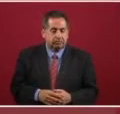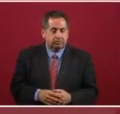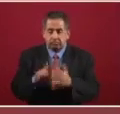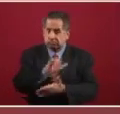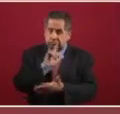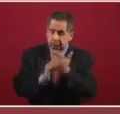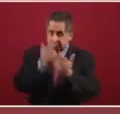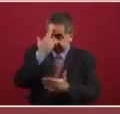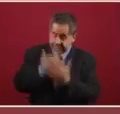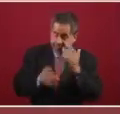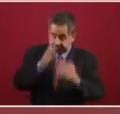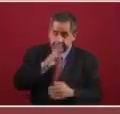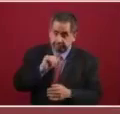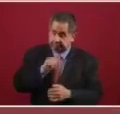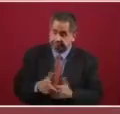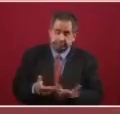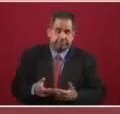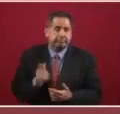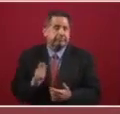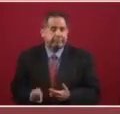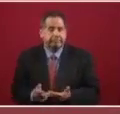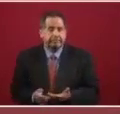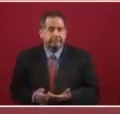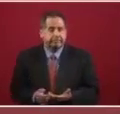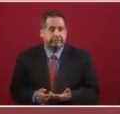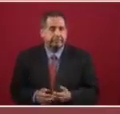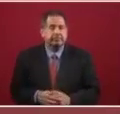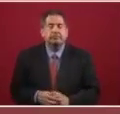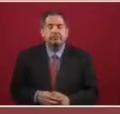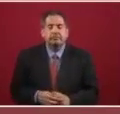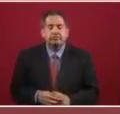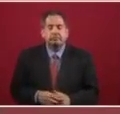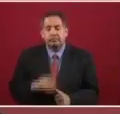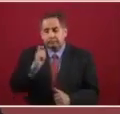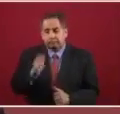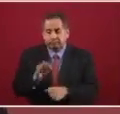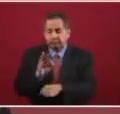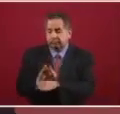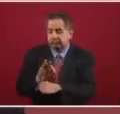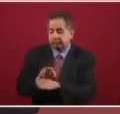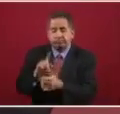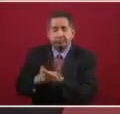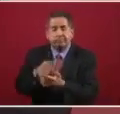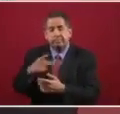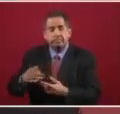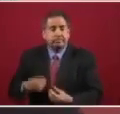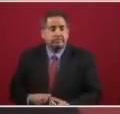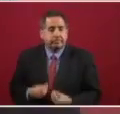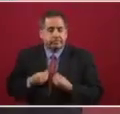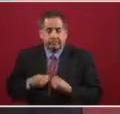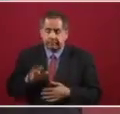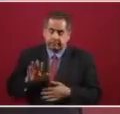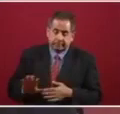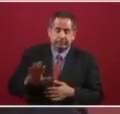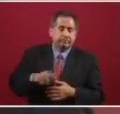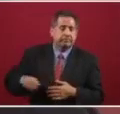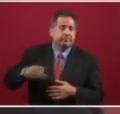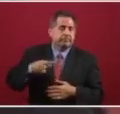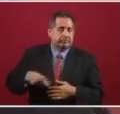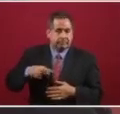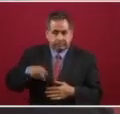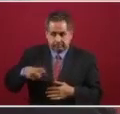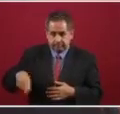ilícito, sino la protección de las vidas de las personas,